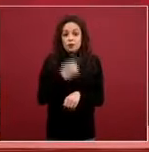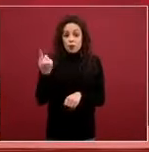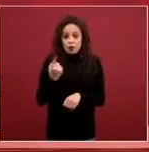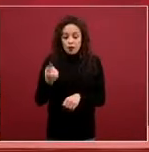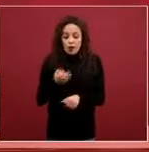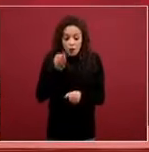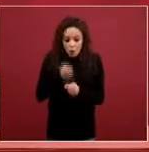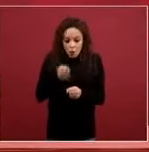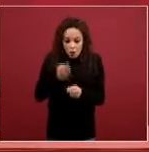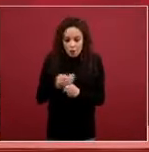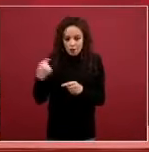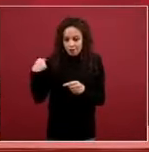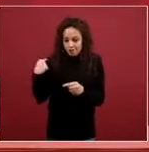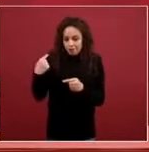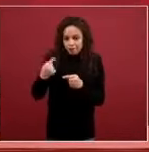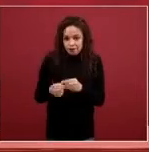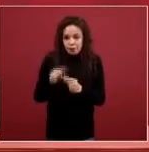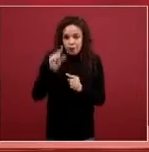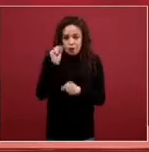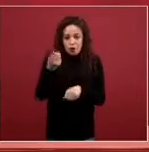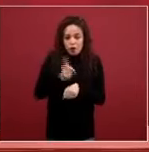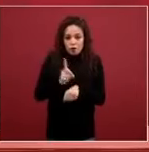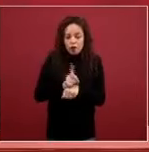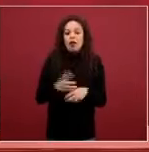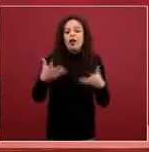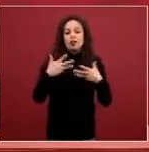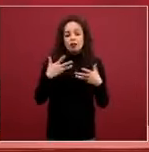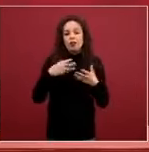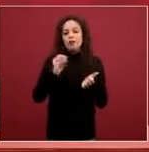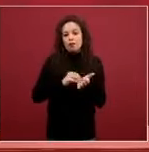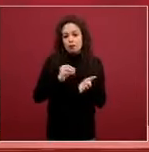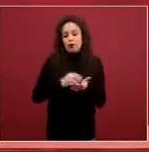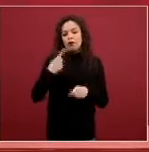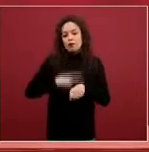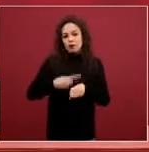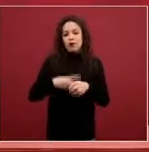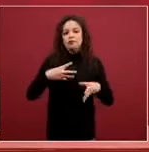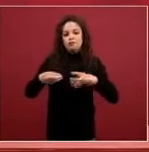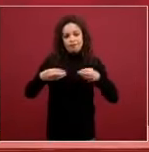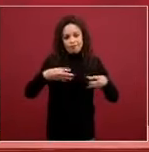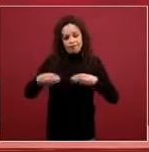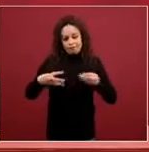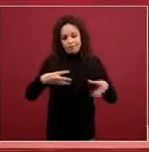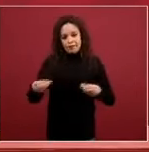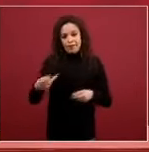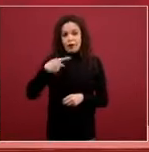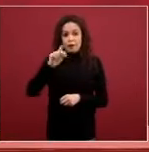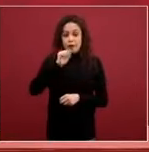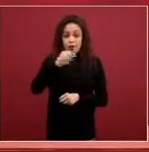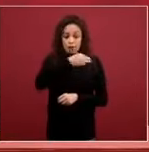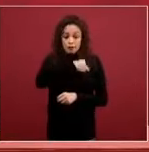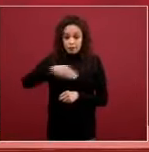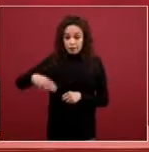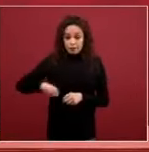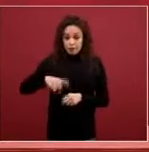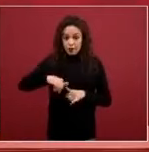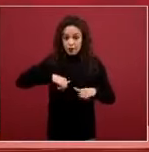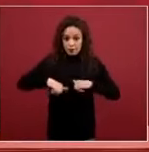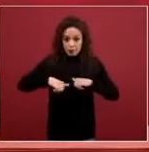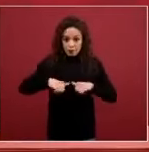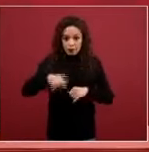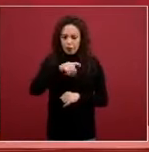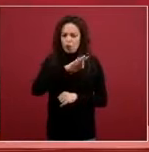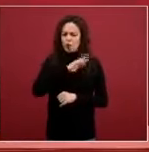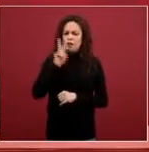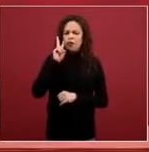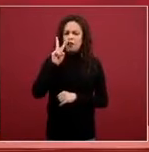reciente. Y la utilidad tanto del mapa de entidad federativa, pero más aún el mapa de municipal, que sigue disponible en la página, en el